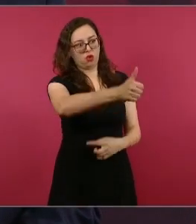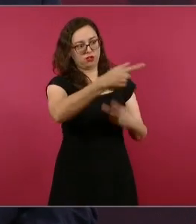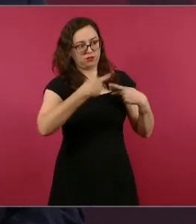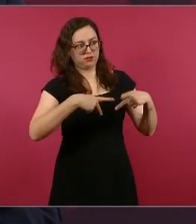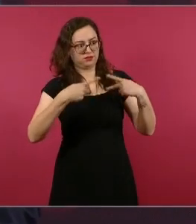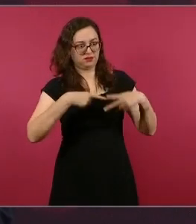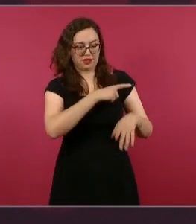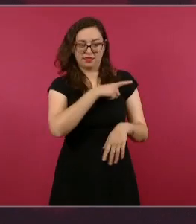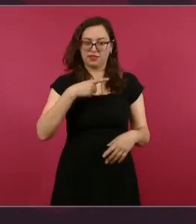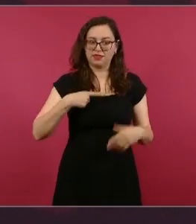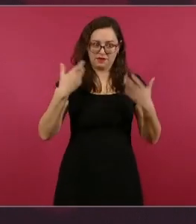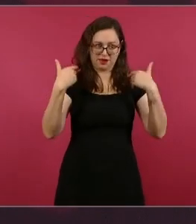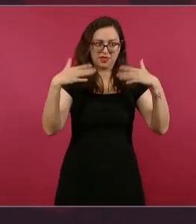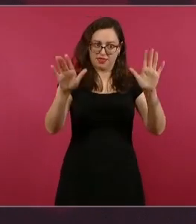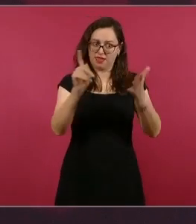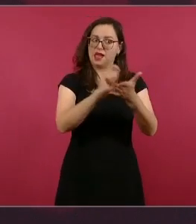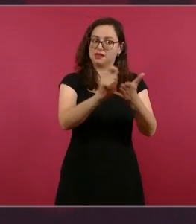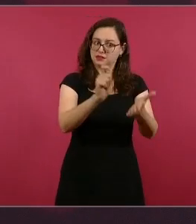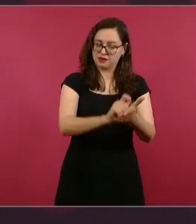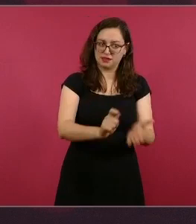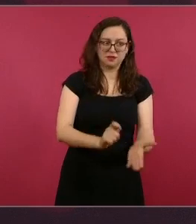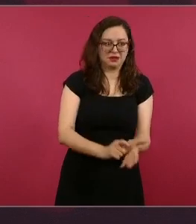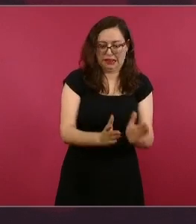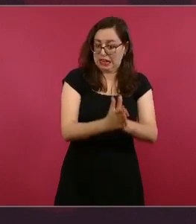retiro, pero es un buen tema.